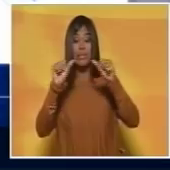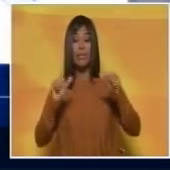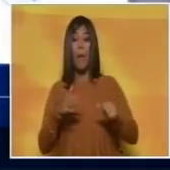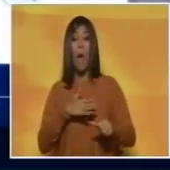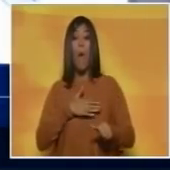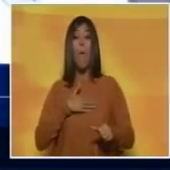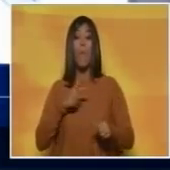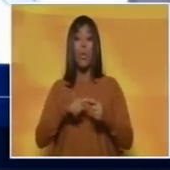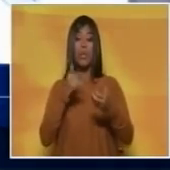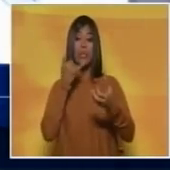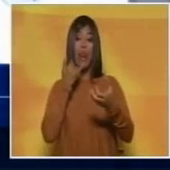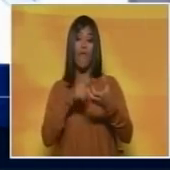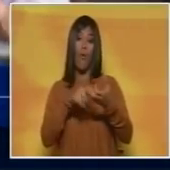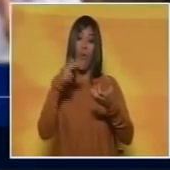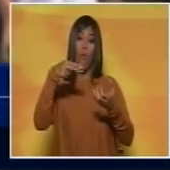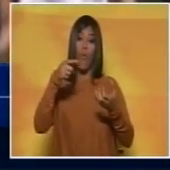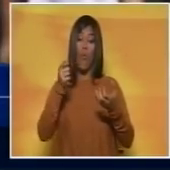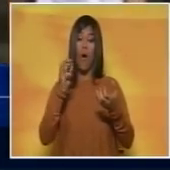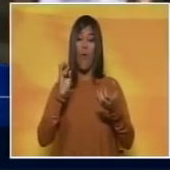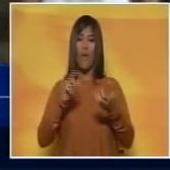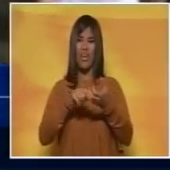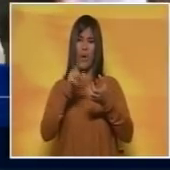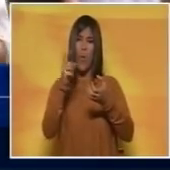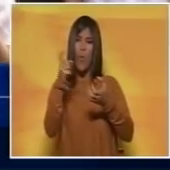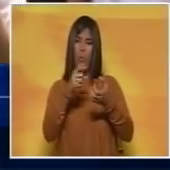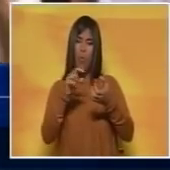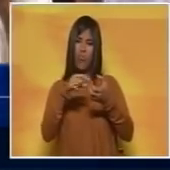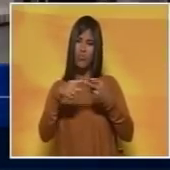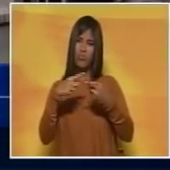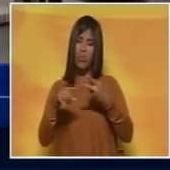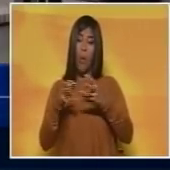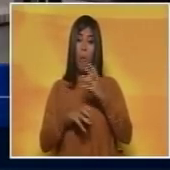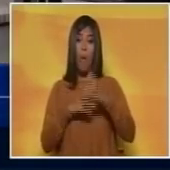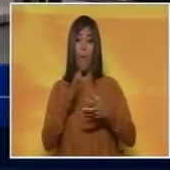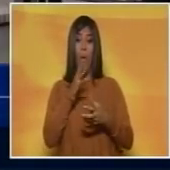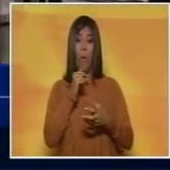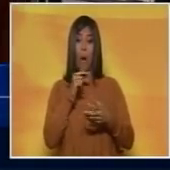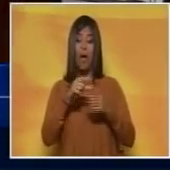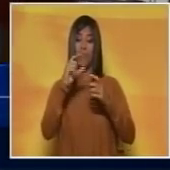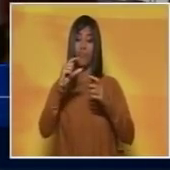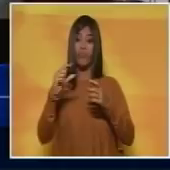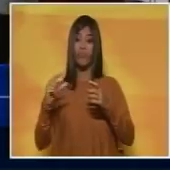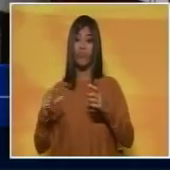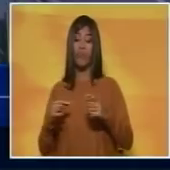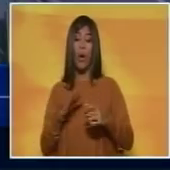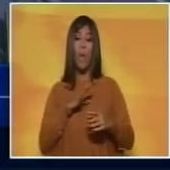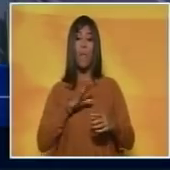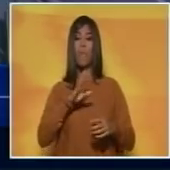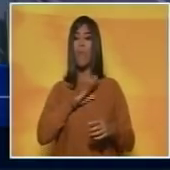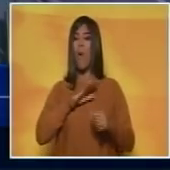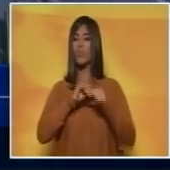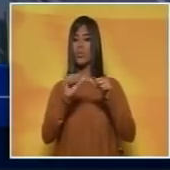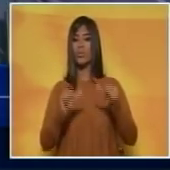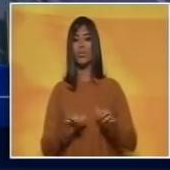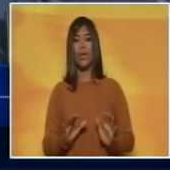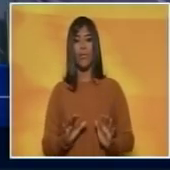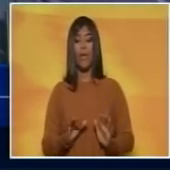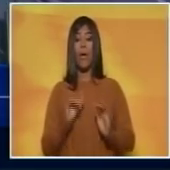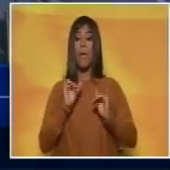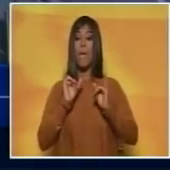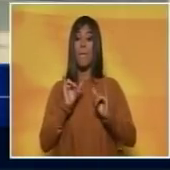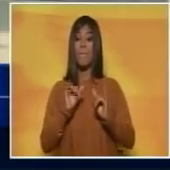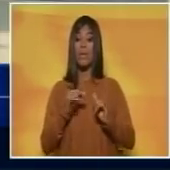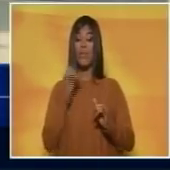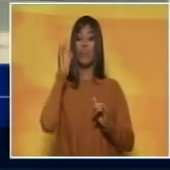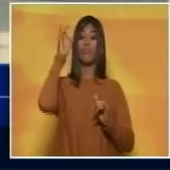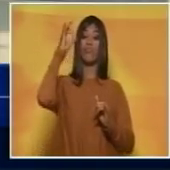permita a un teléfono Huawei descargar y ejecutar sin problemas las aplicaciones de Android con su propio sistema, un aspecto clave